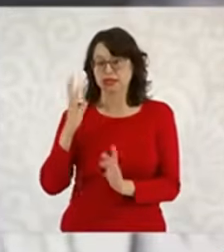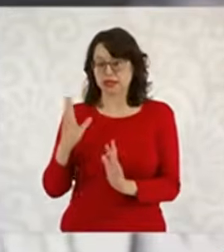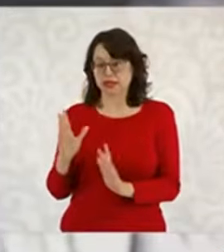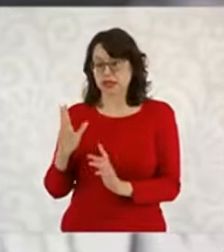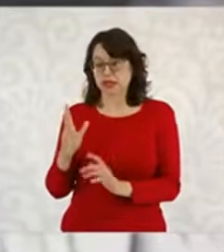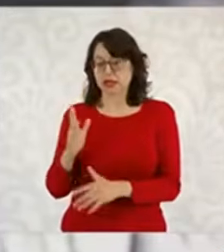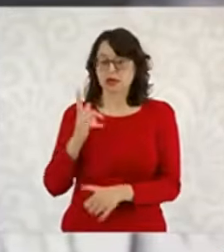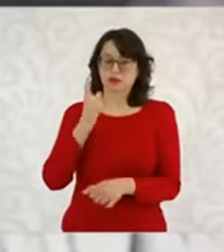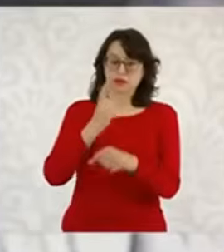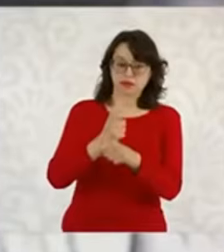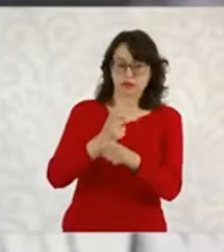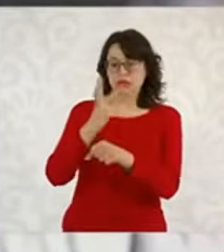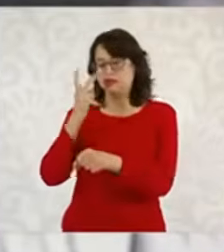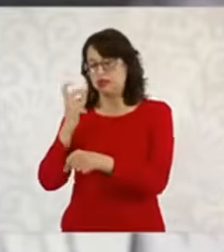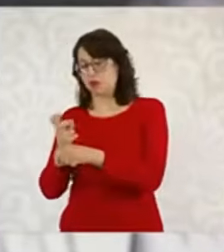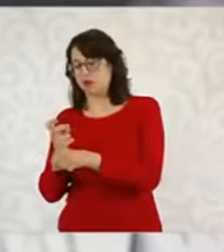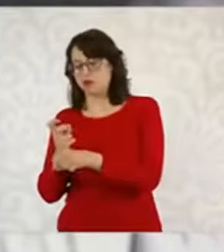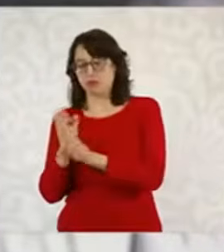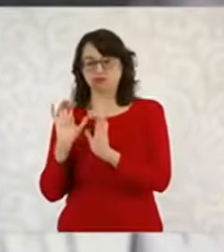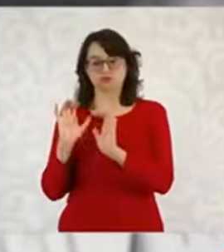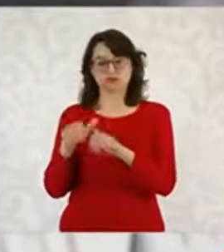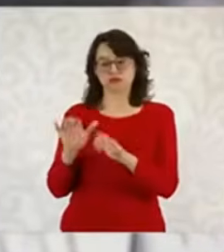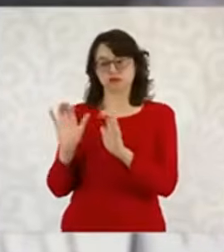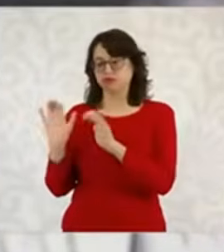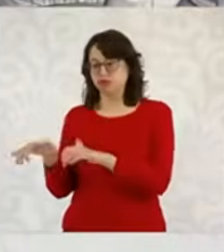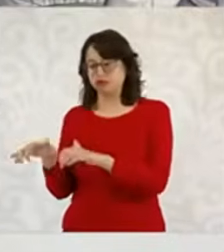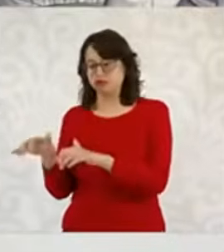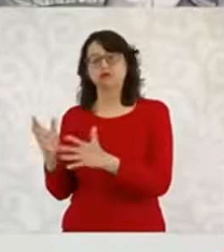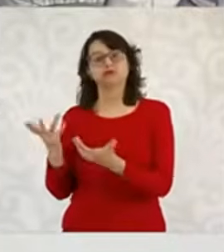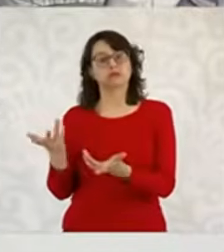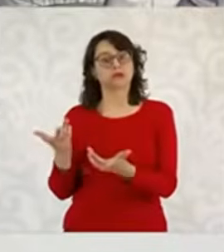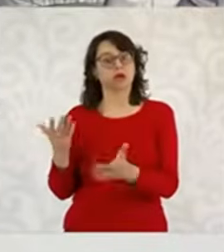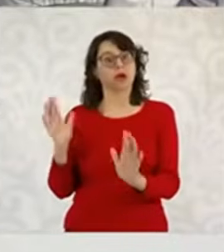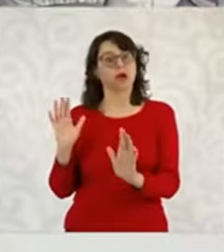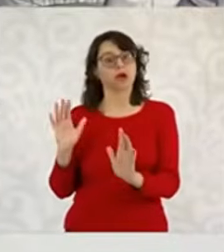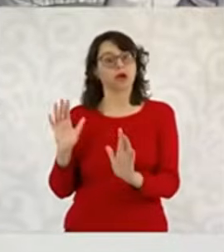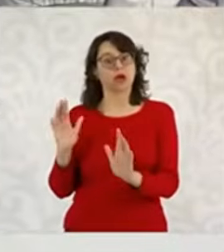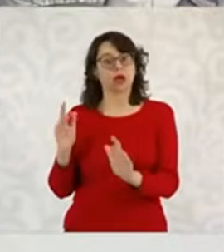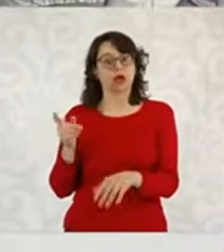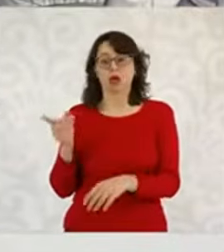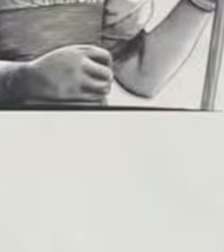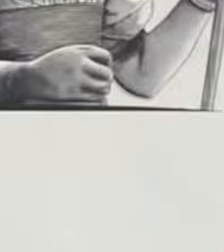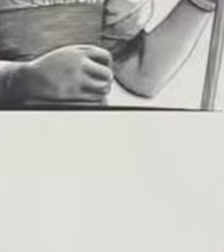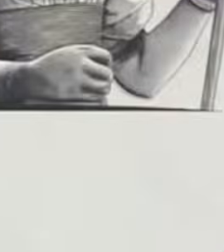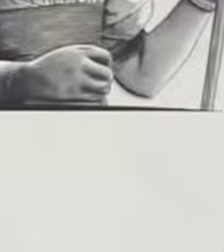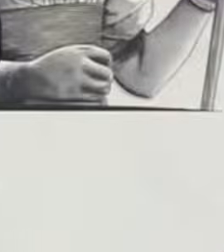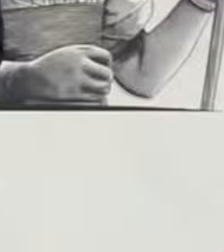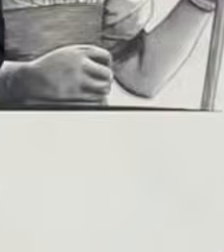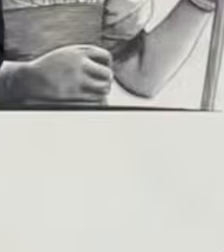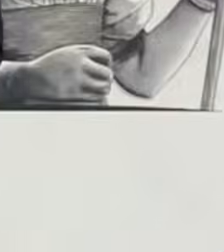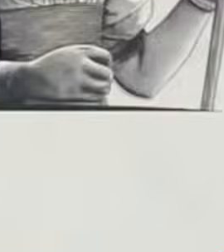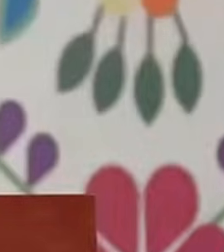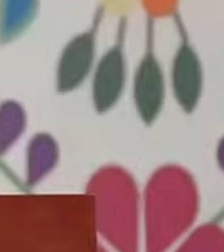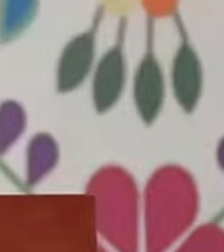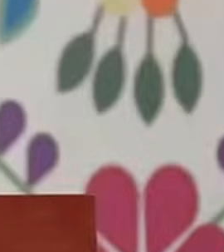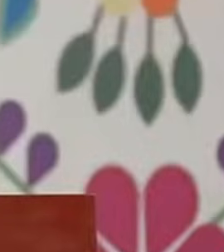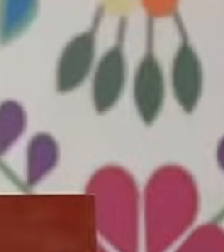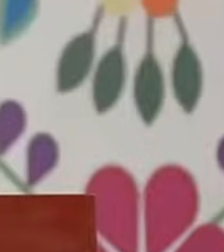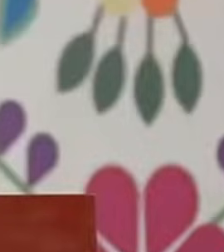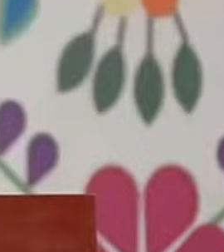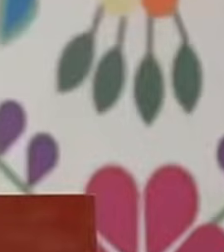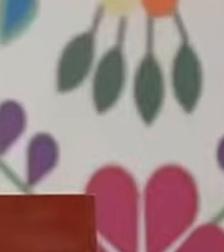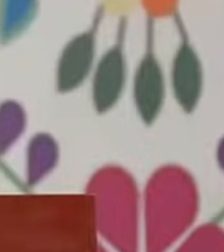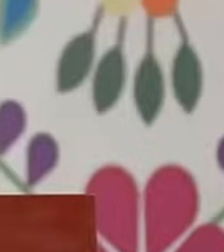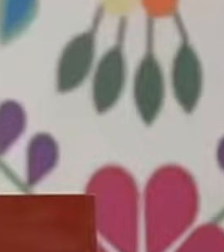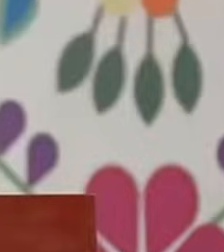y segunda opción, algo que no se lograba en Comipems. Y eso tiene que ver con la prepa que está